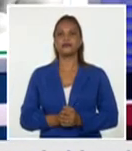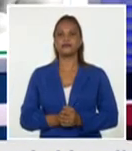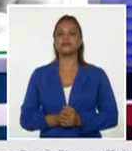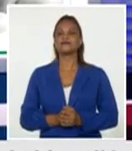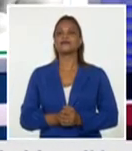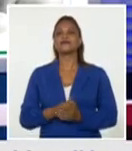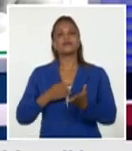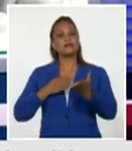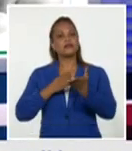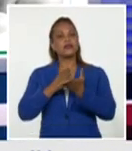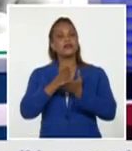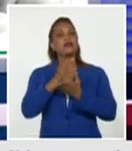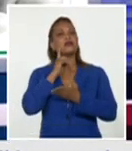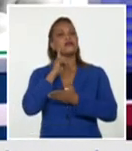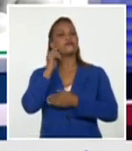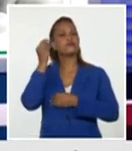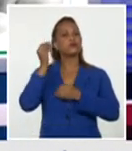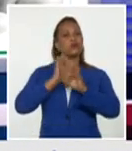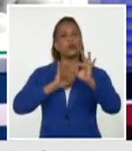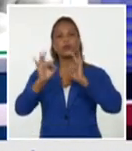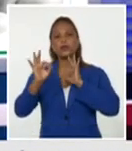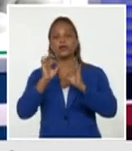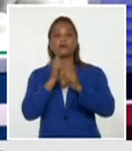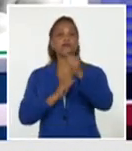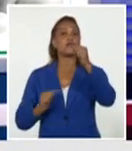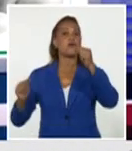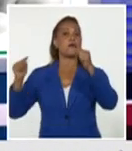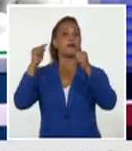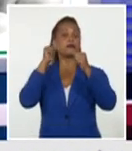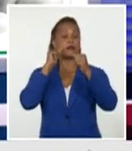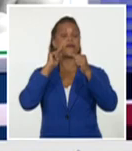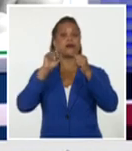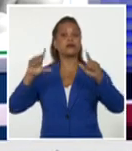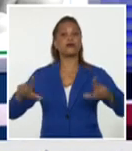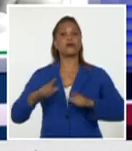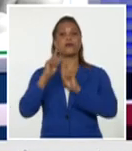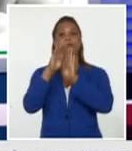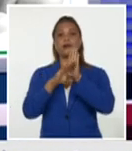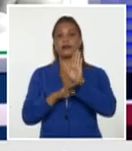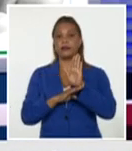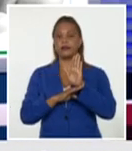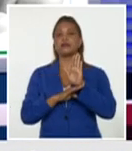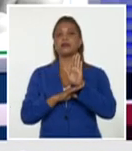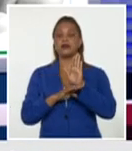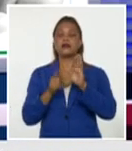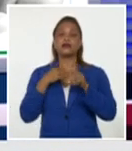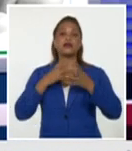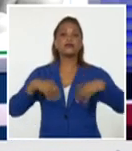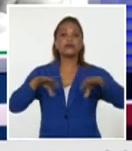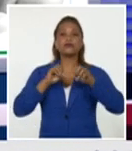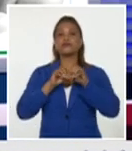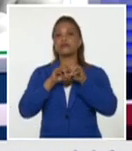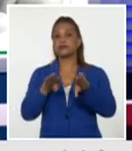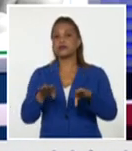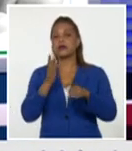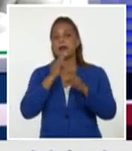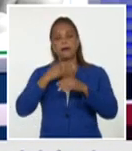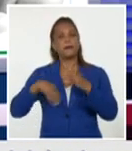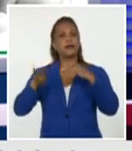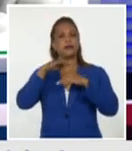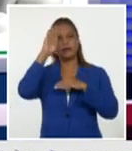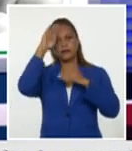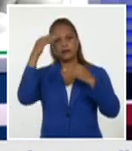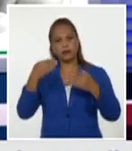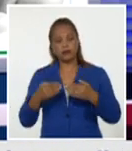Mantener la sensatez como medida fundamental en el control de la pandemia. En este spot del Ministerio de Salud Pública, nosotros entramos así